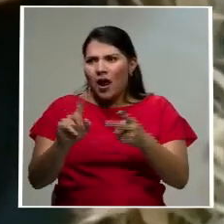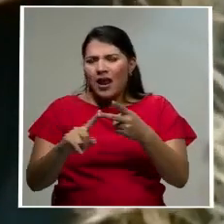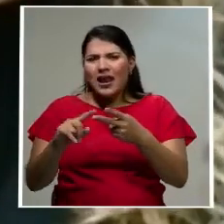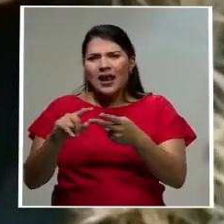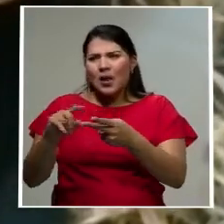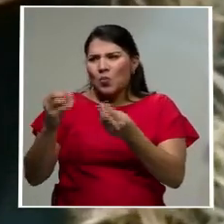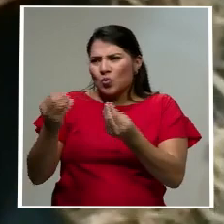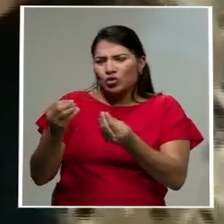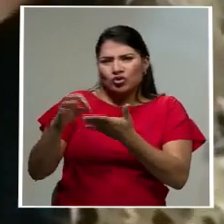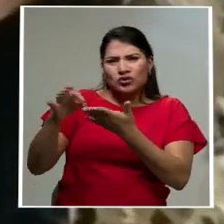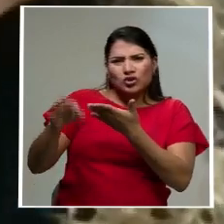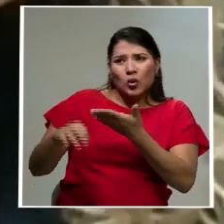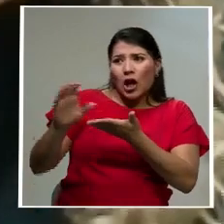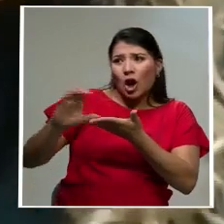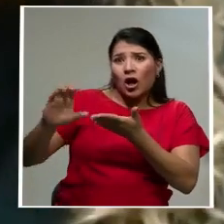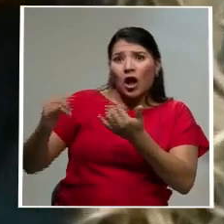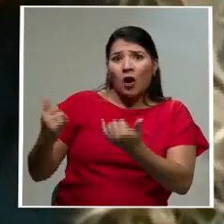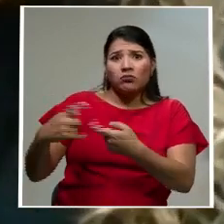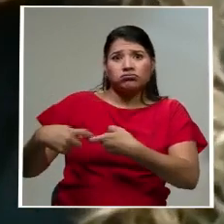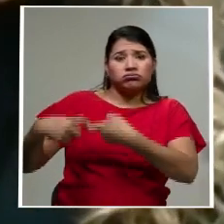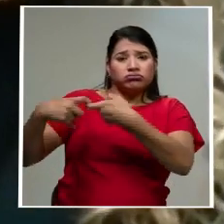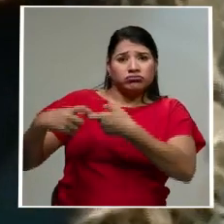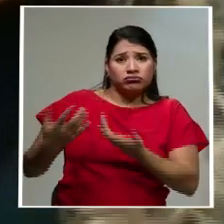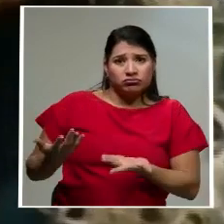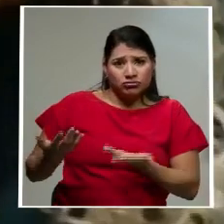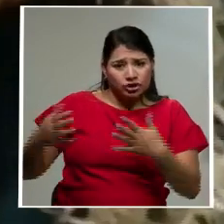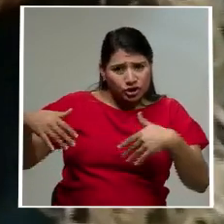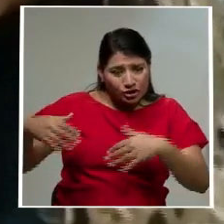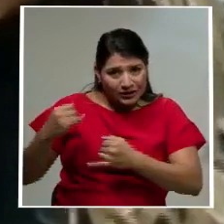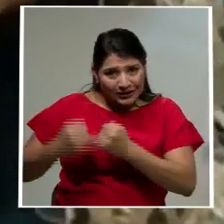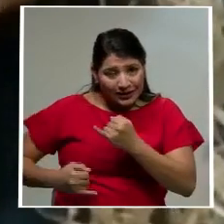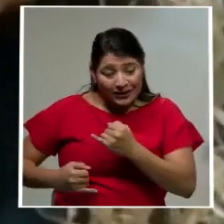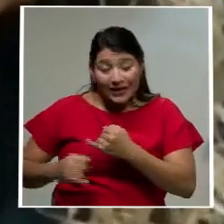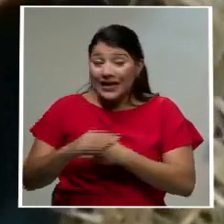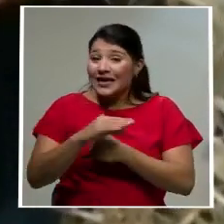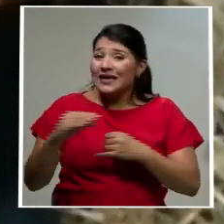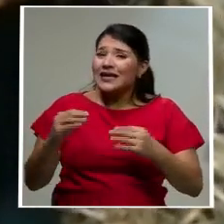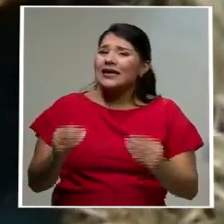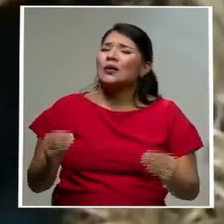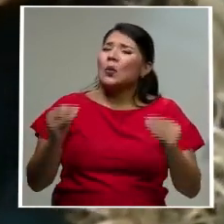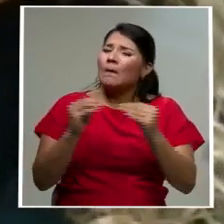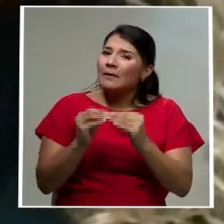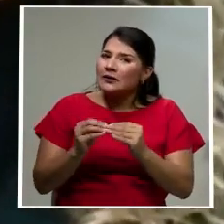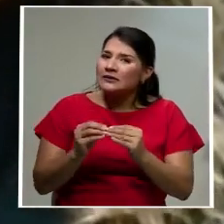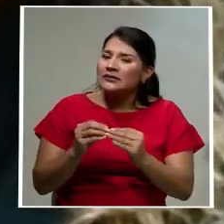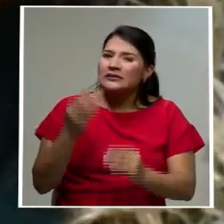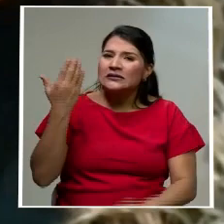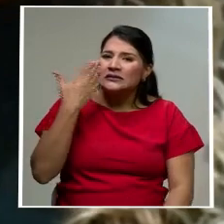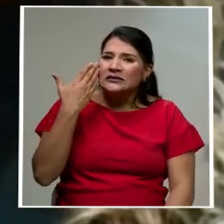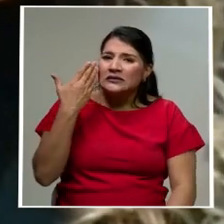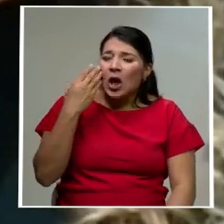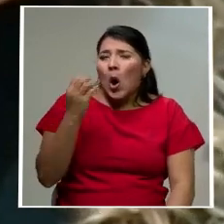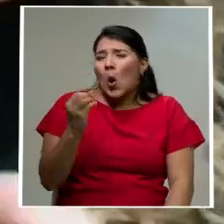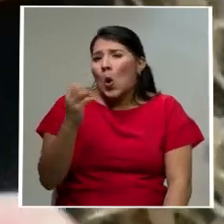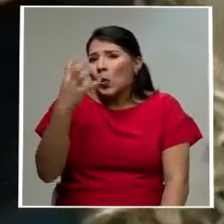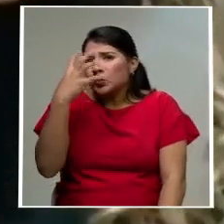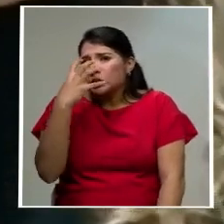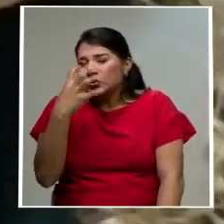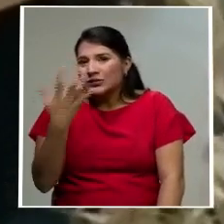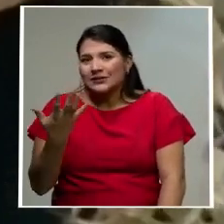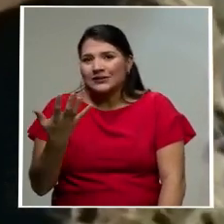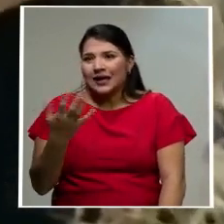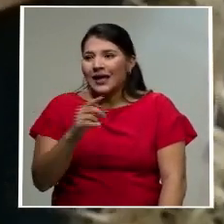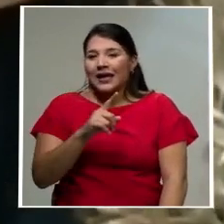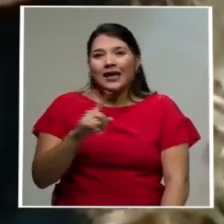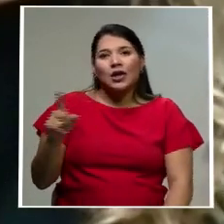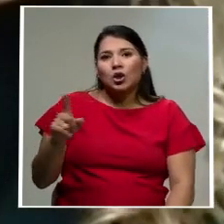educativos tirados, en donde lo que más molesta es saber que no se han